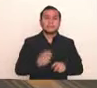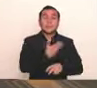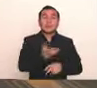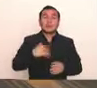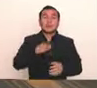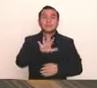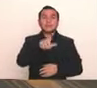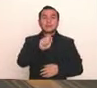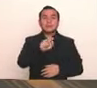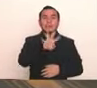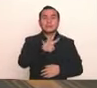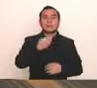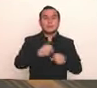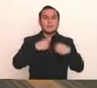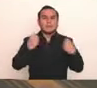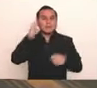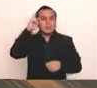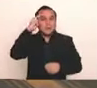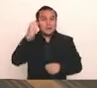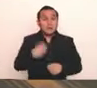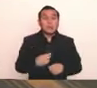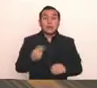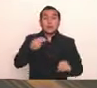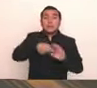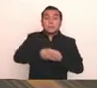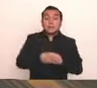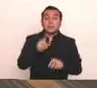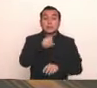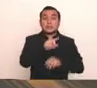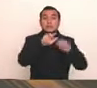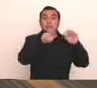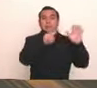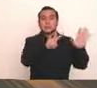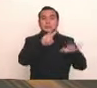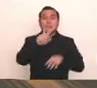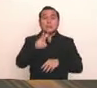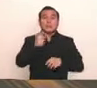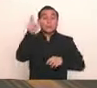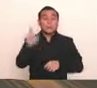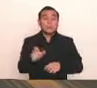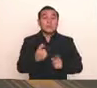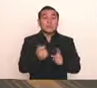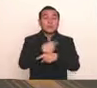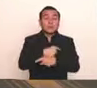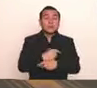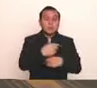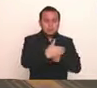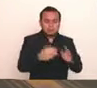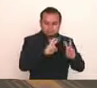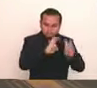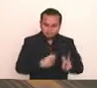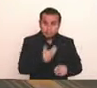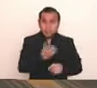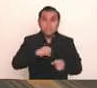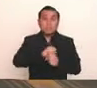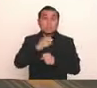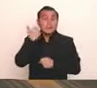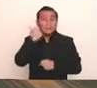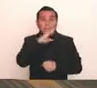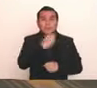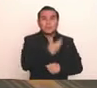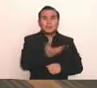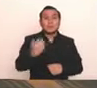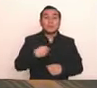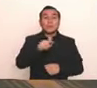5.4 millones que significa la contratación de 172 hoteles que se convirtieron en cientos de cuarentena y hemos operado 8 mil